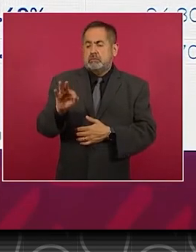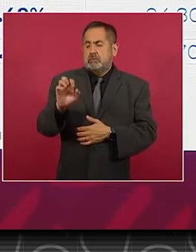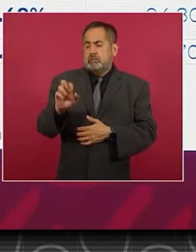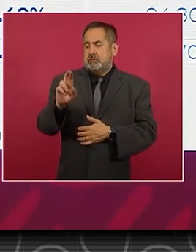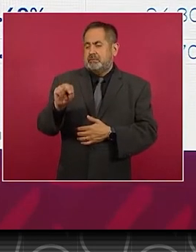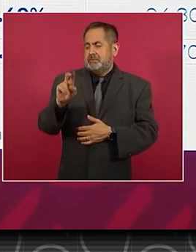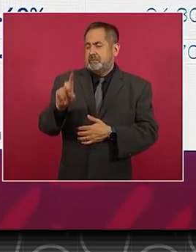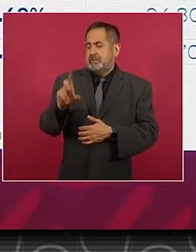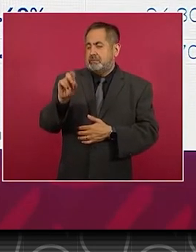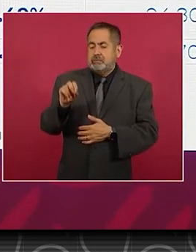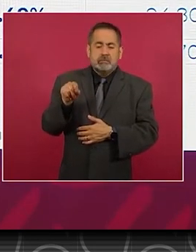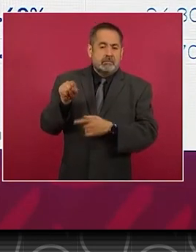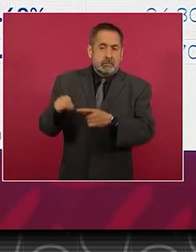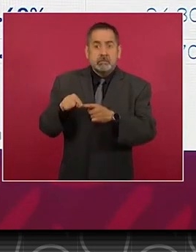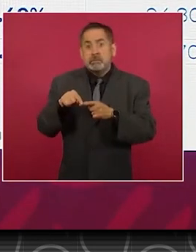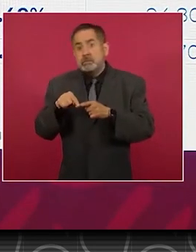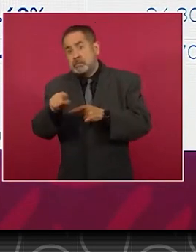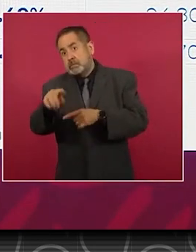cerca de